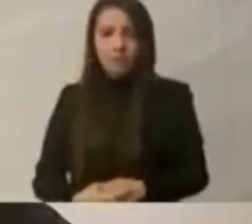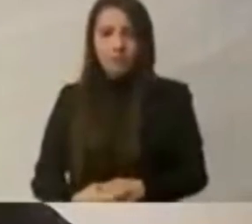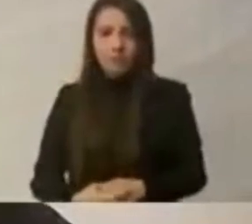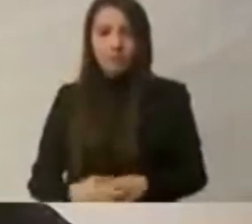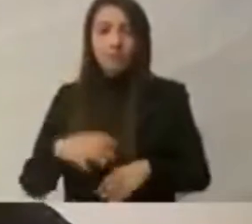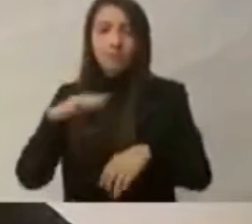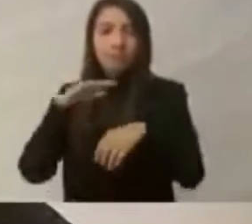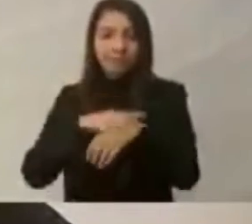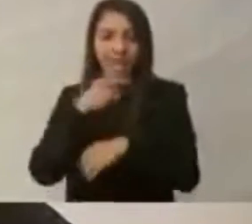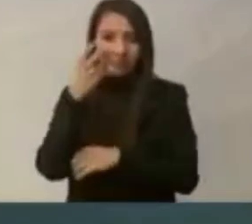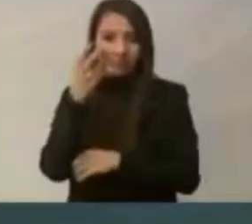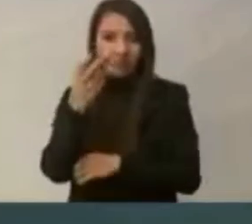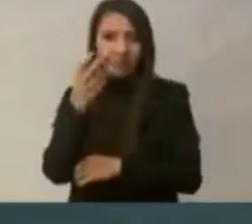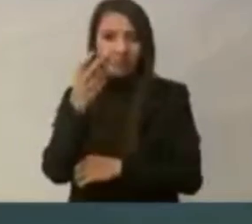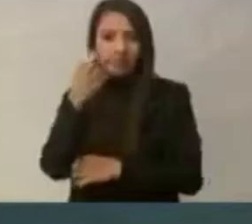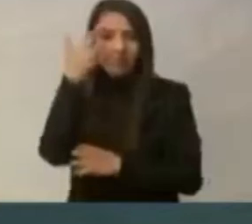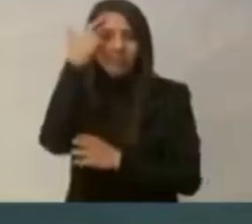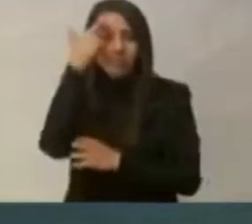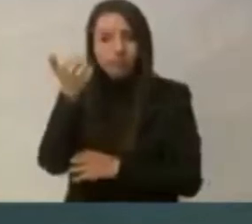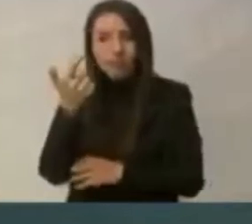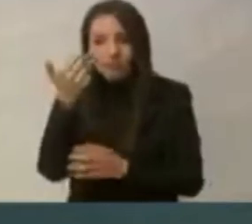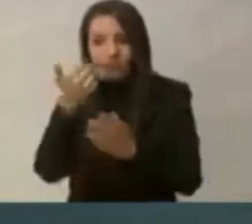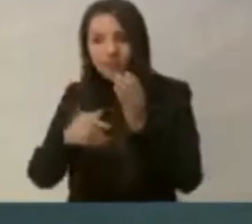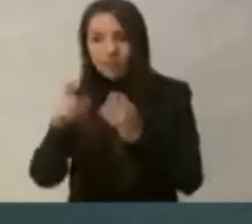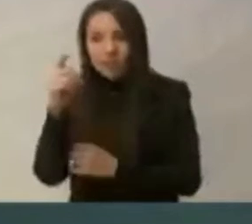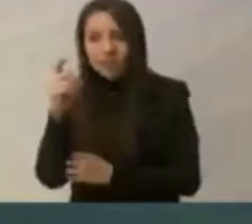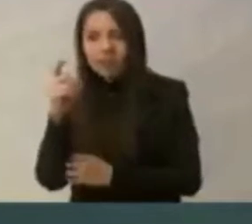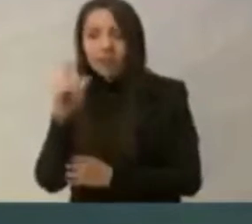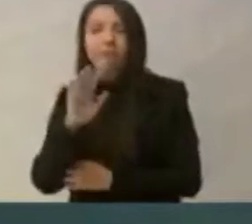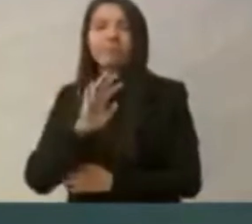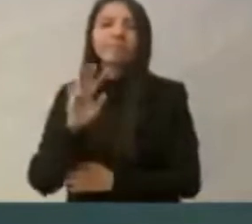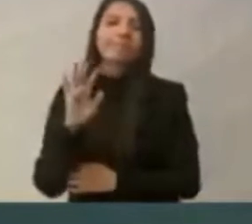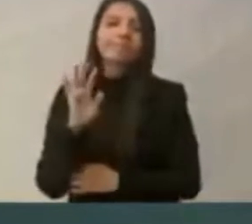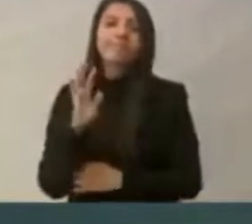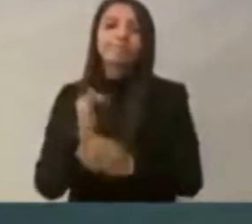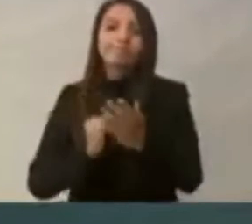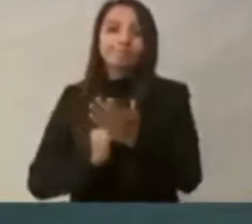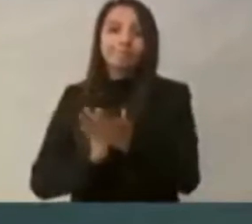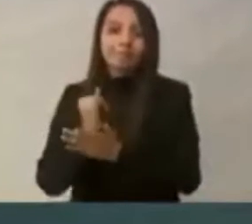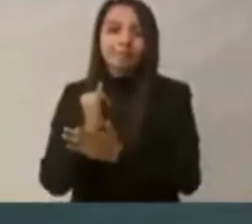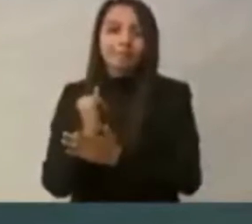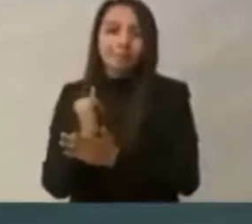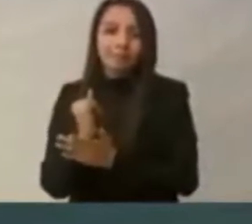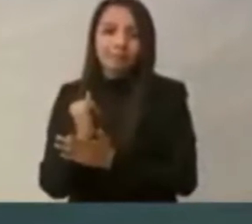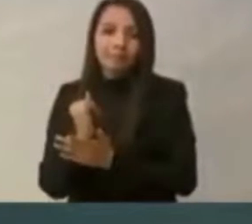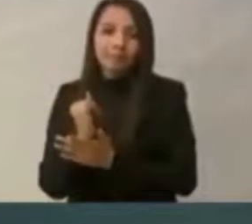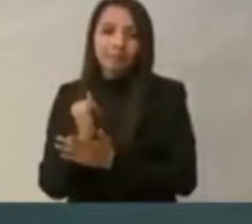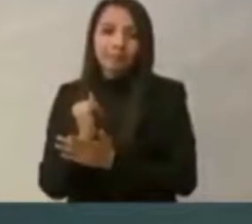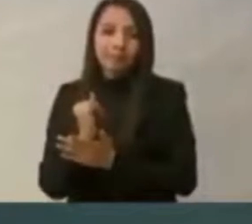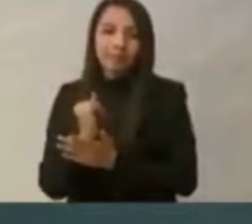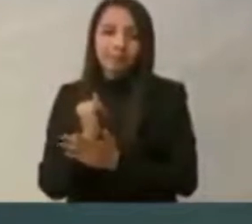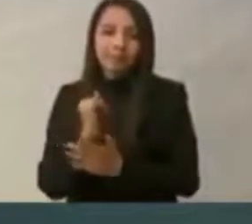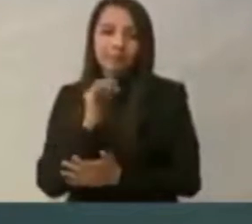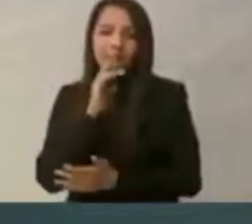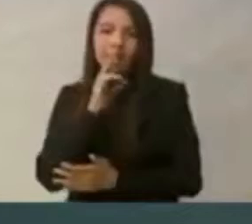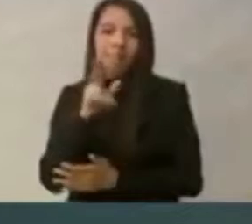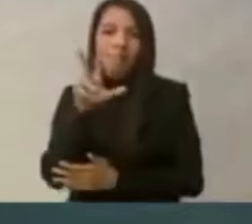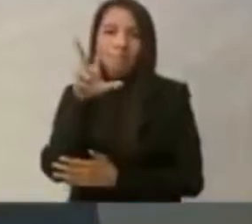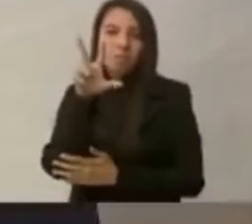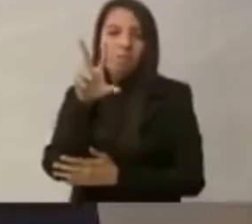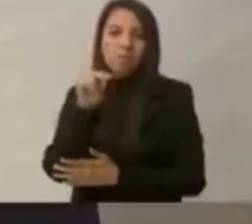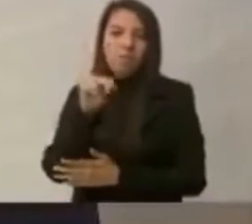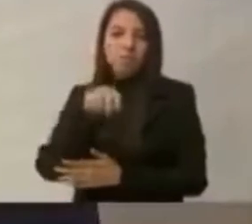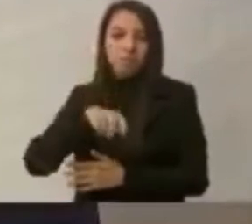Por eso se tomó la decisión de que no se iba a otorgar